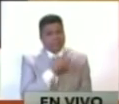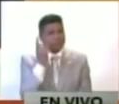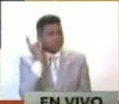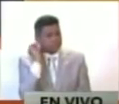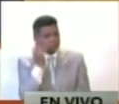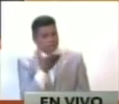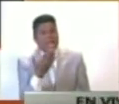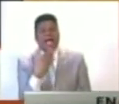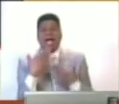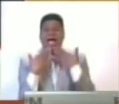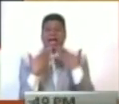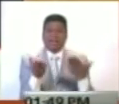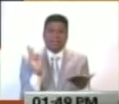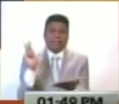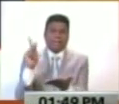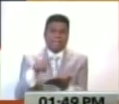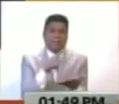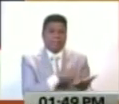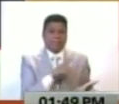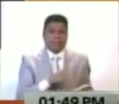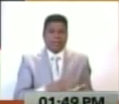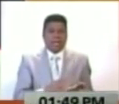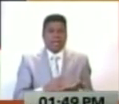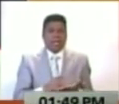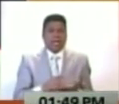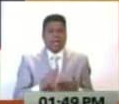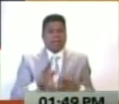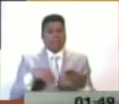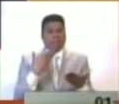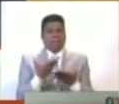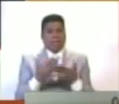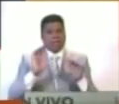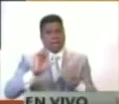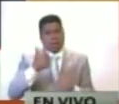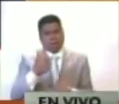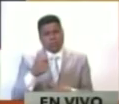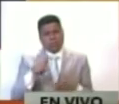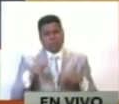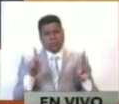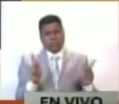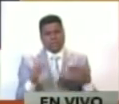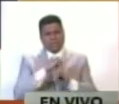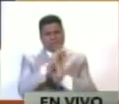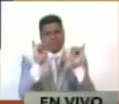su asistencia y hasta otro punto de encuentro. Feliz tarde.